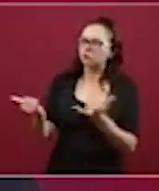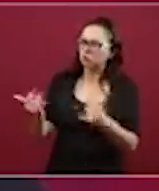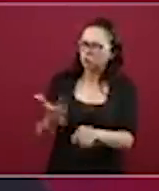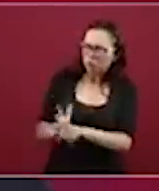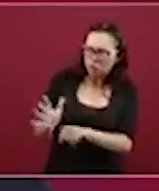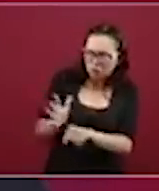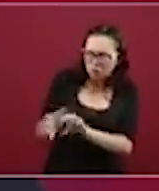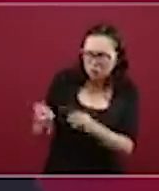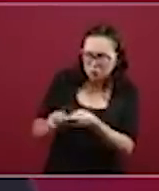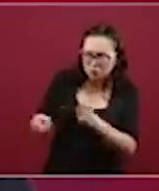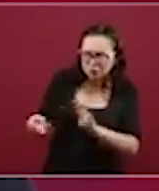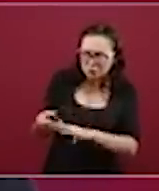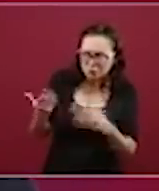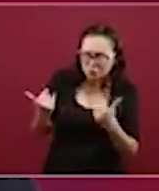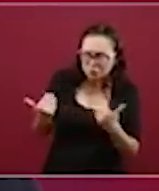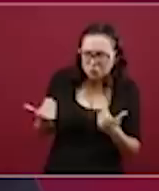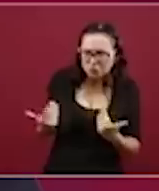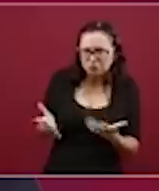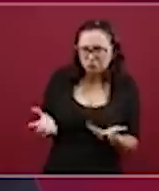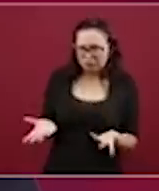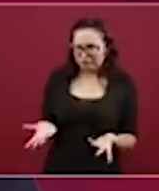Ya no se puede.